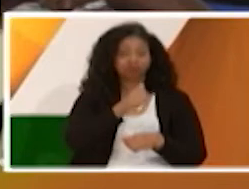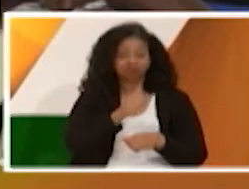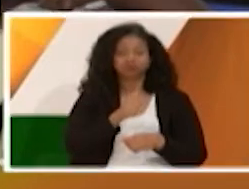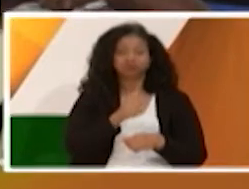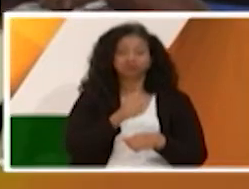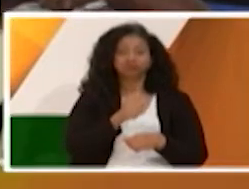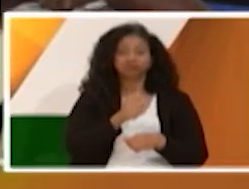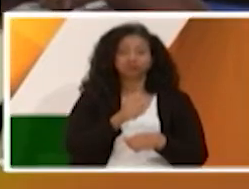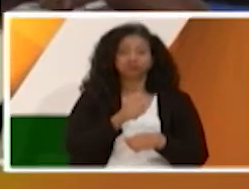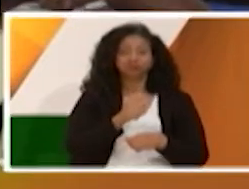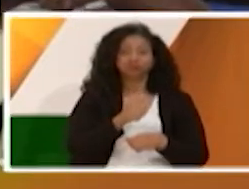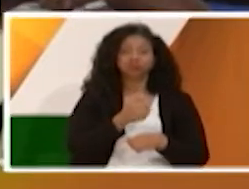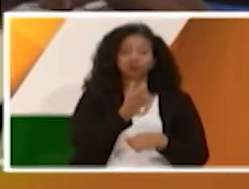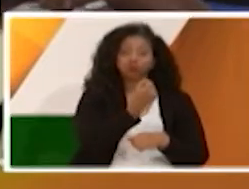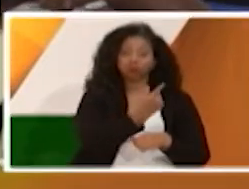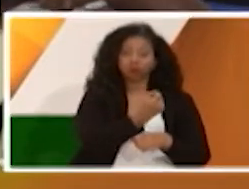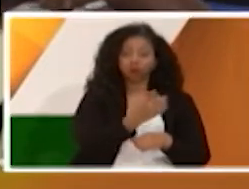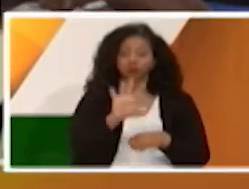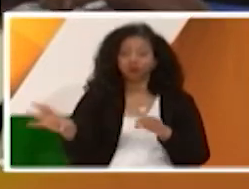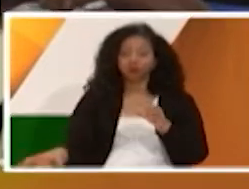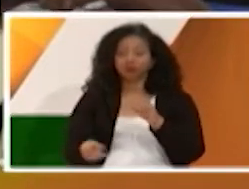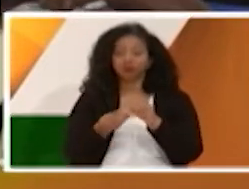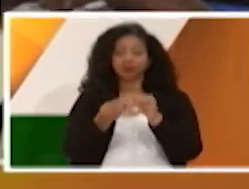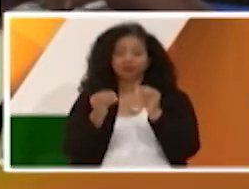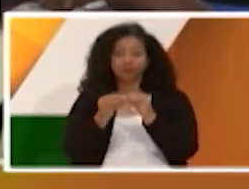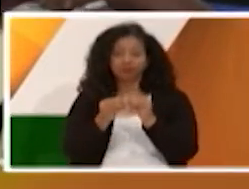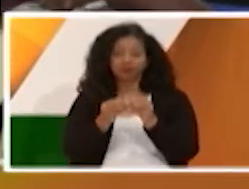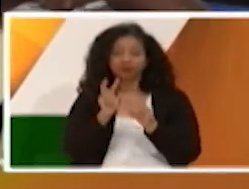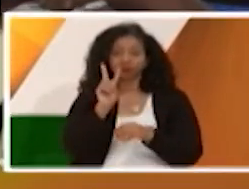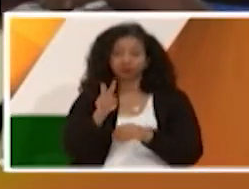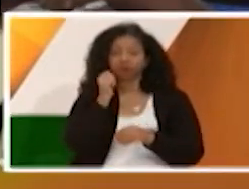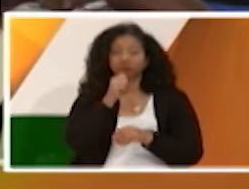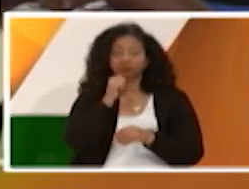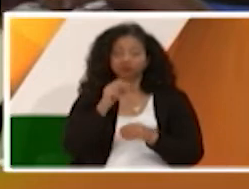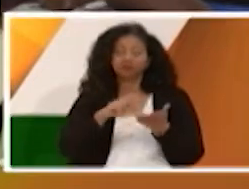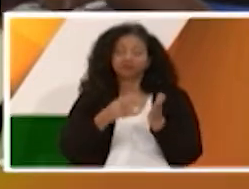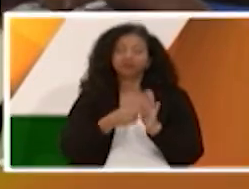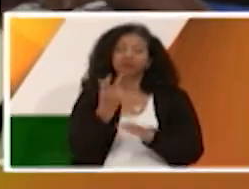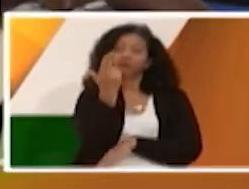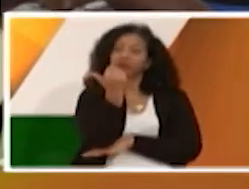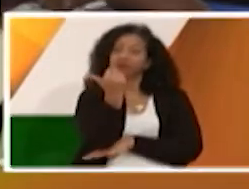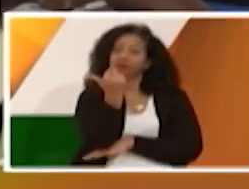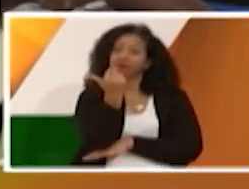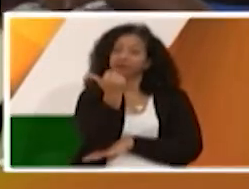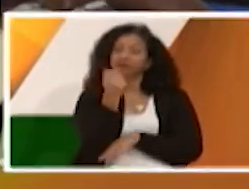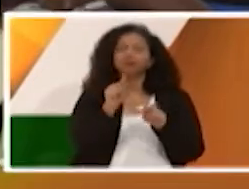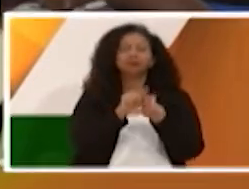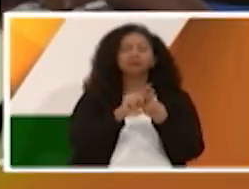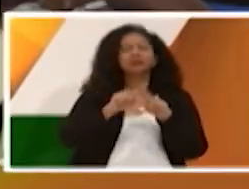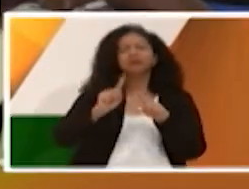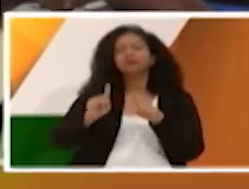2 femeninos. Además de los 11, hay 2 femeninos. Pues son 13 entonces. Son 13. Qué bien. Y también en otras disciplinas,